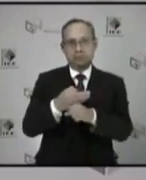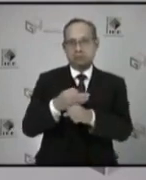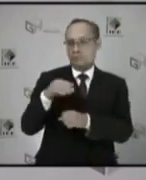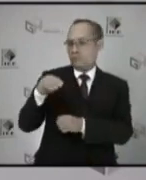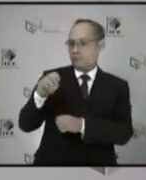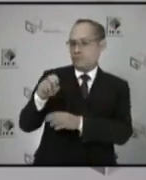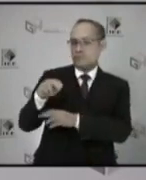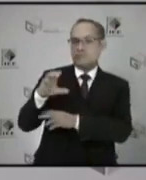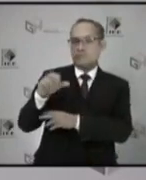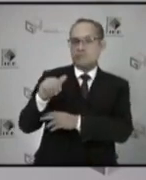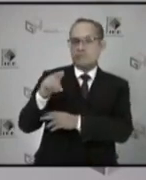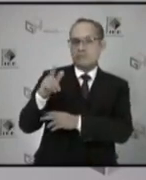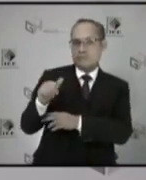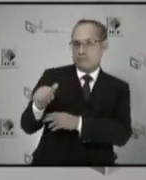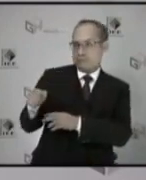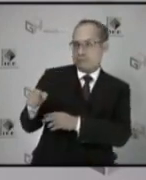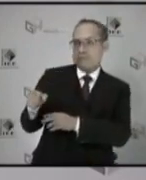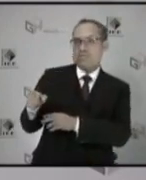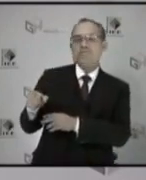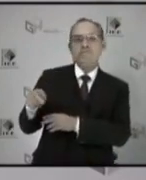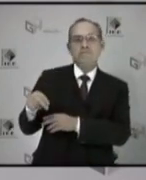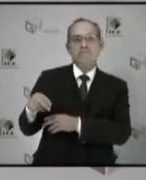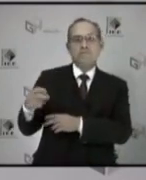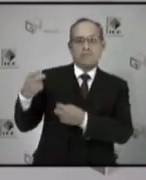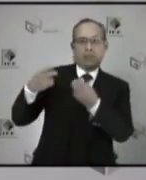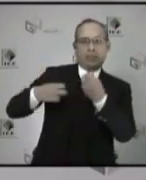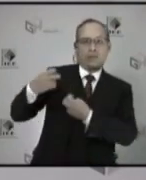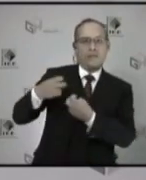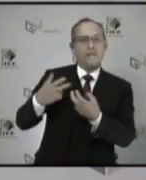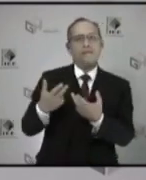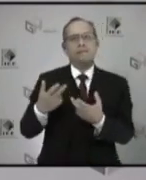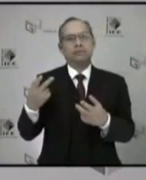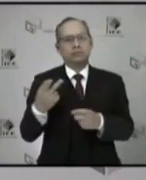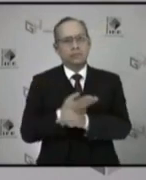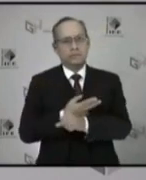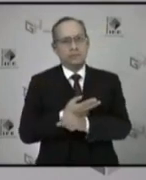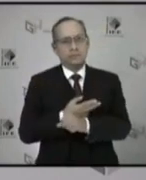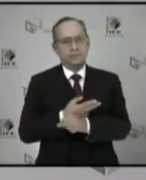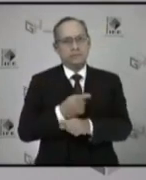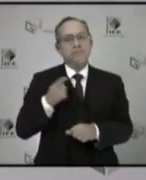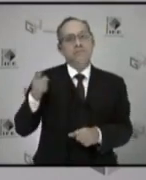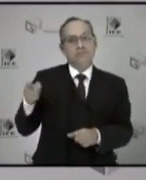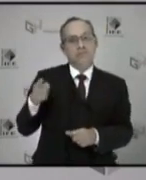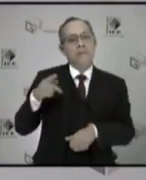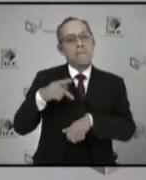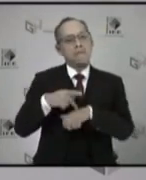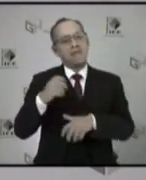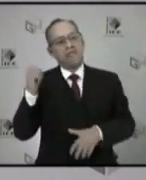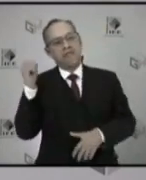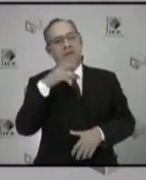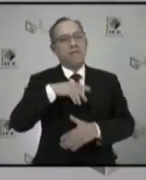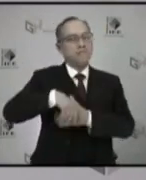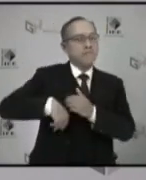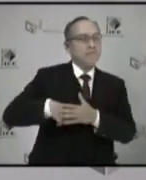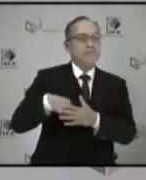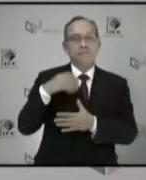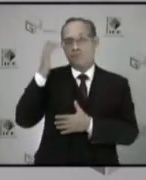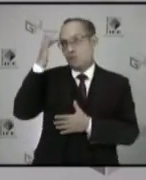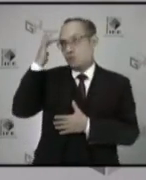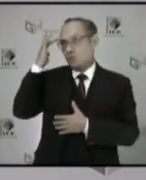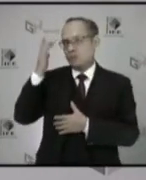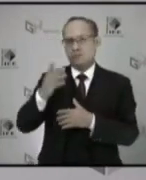porque avienta la piedra y esconde la mano. La que ha sido víctima de guerra sucia soy yo, porque no le gusta que